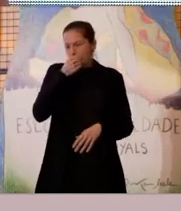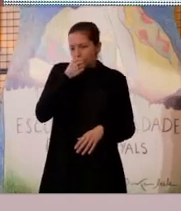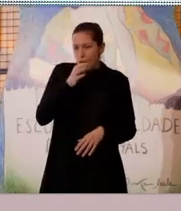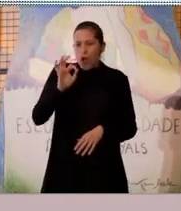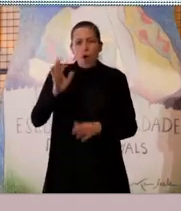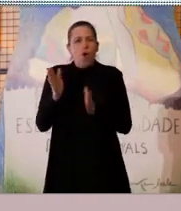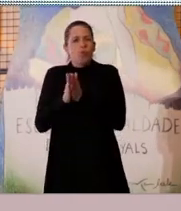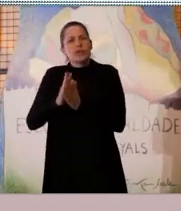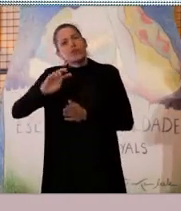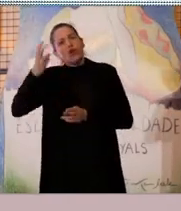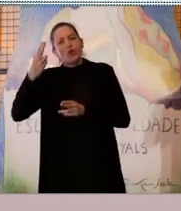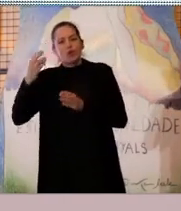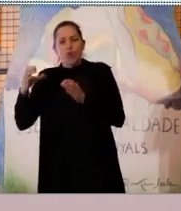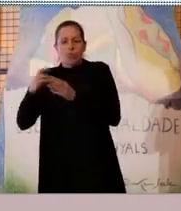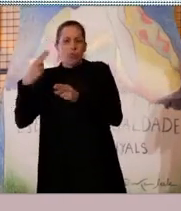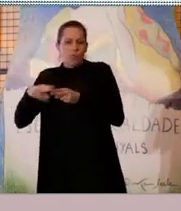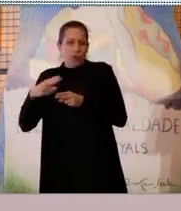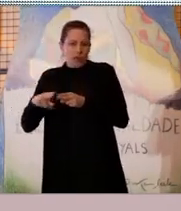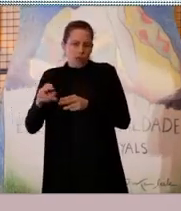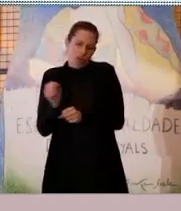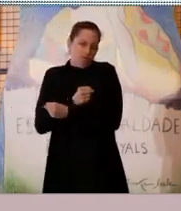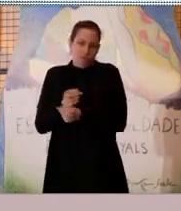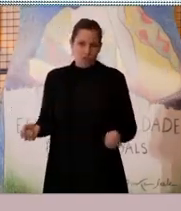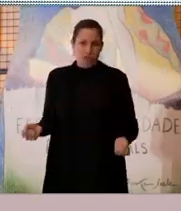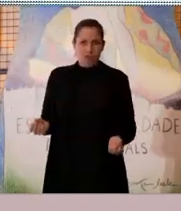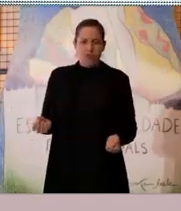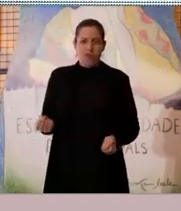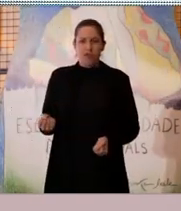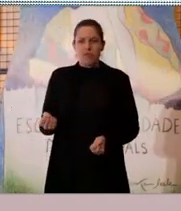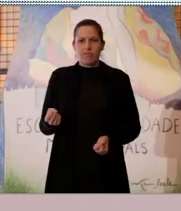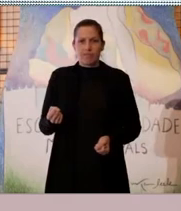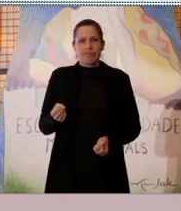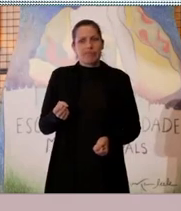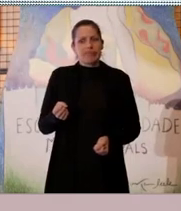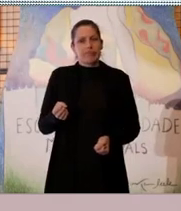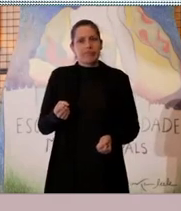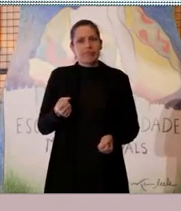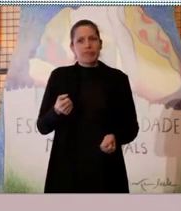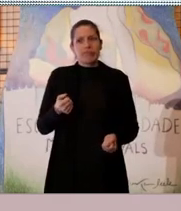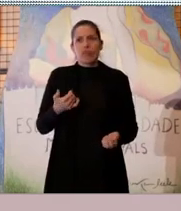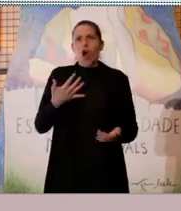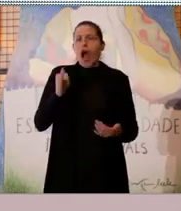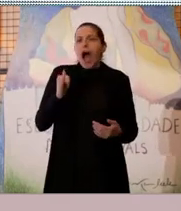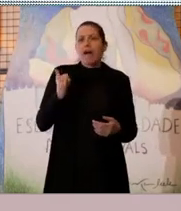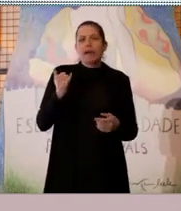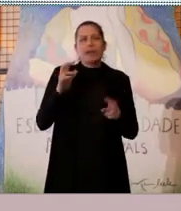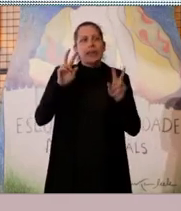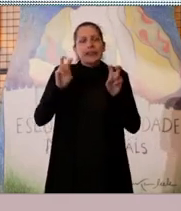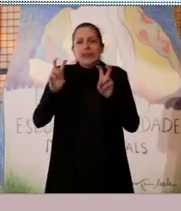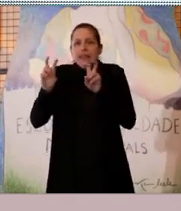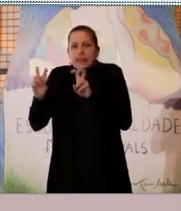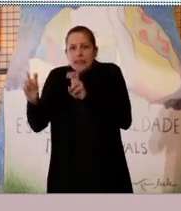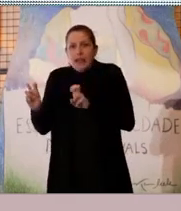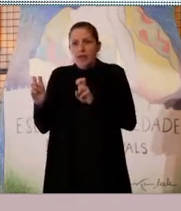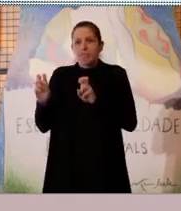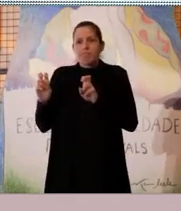simplemente eso que para mí es importante y que creo que tiene que ver creo que gran mucho de las cuestiones feministas de hoy Tienen que ver